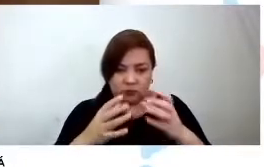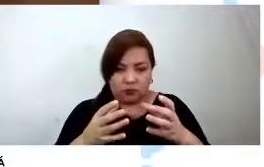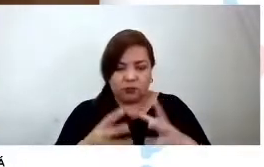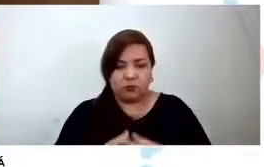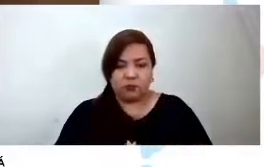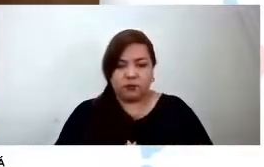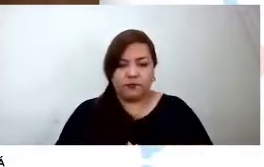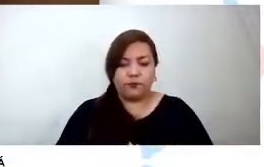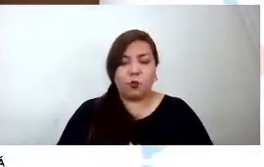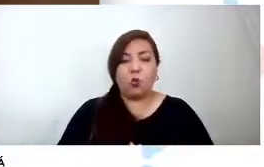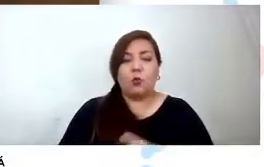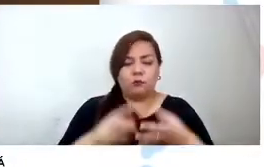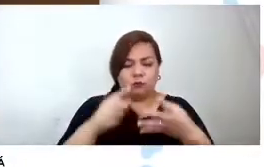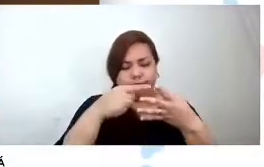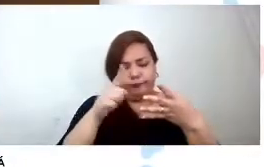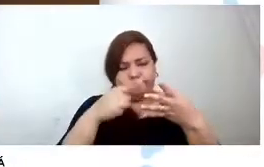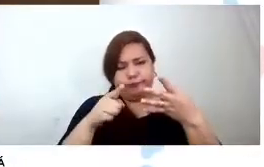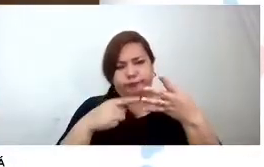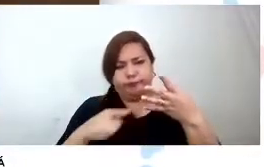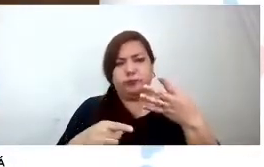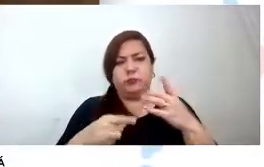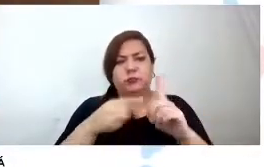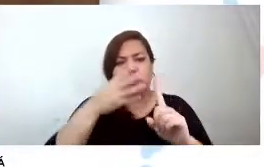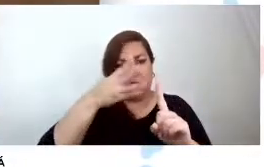van a cumplir con ciertas características